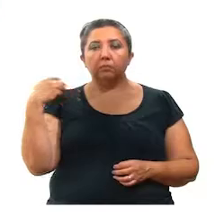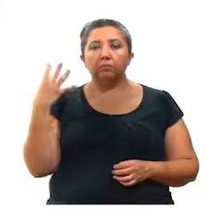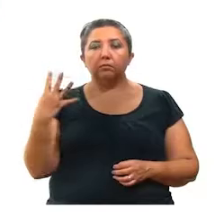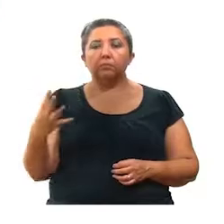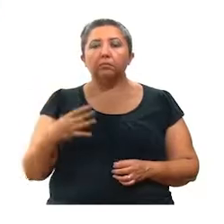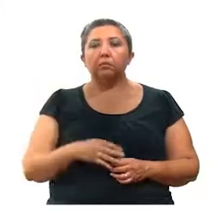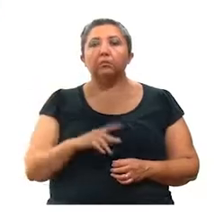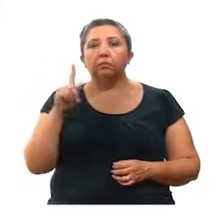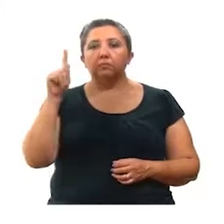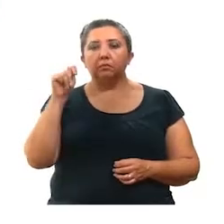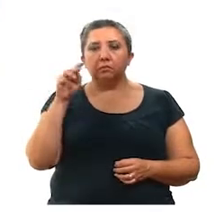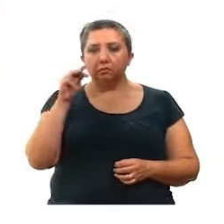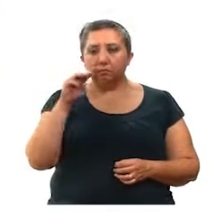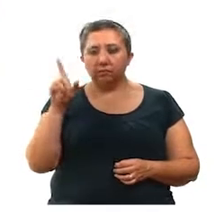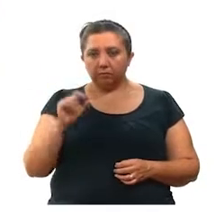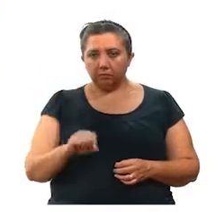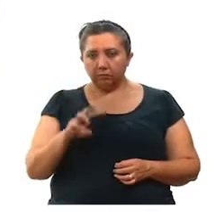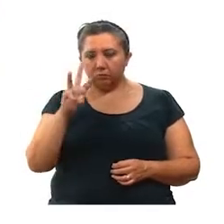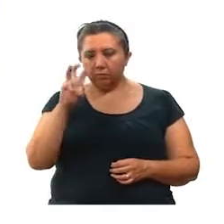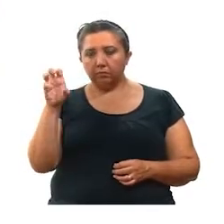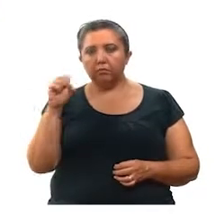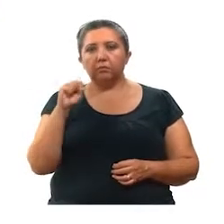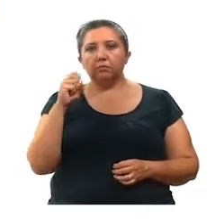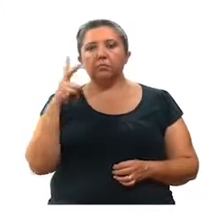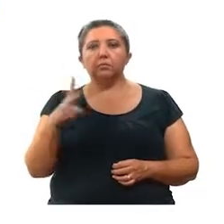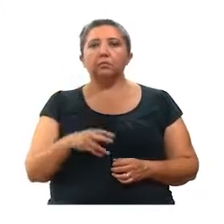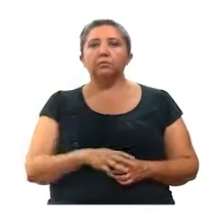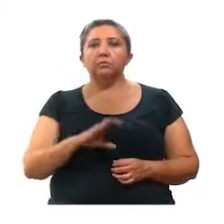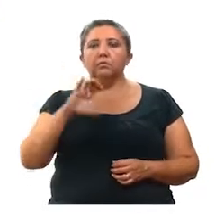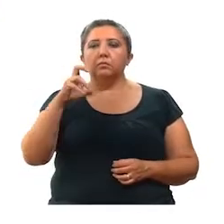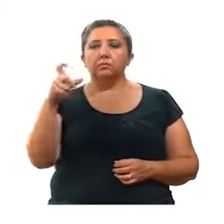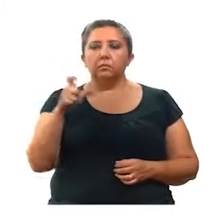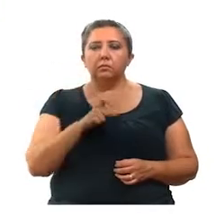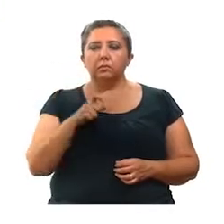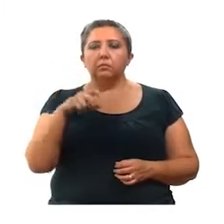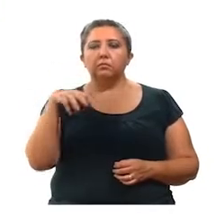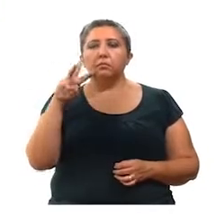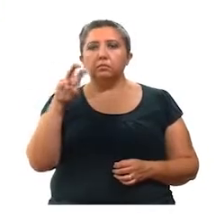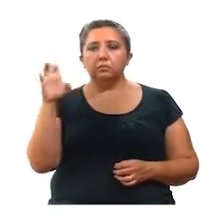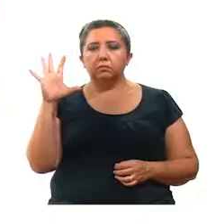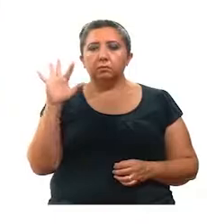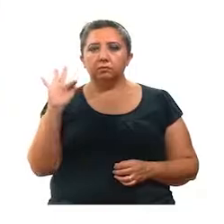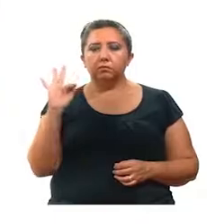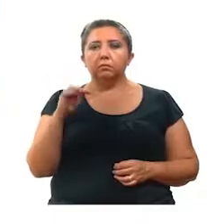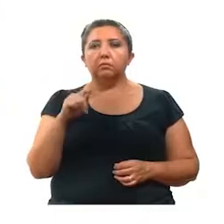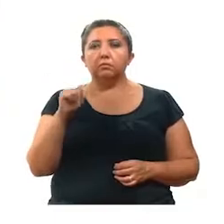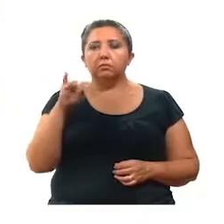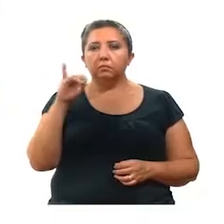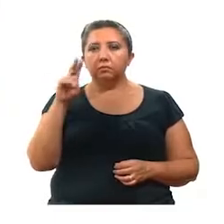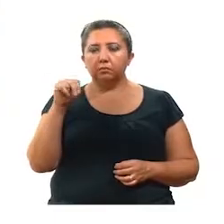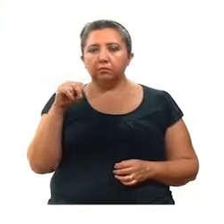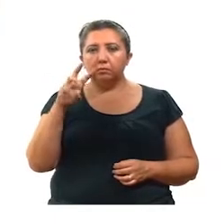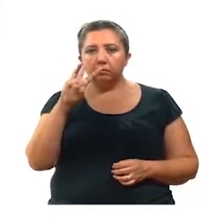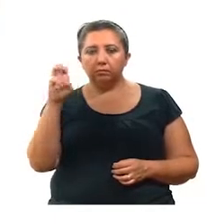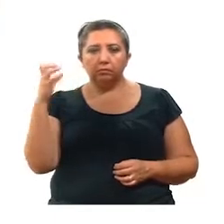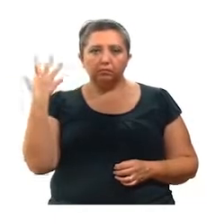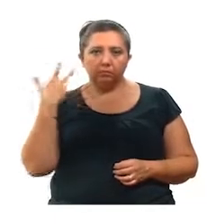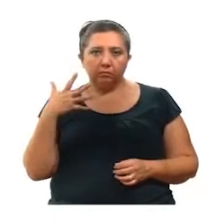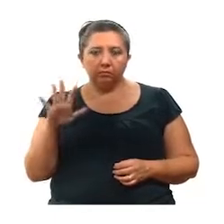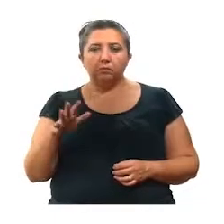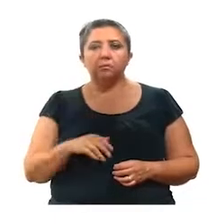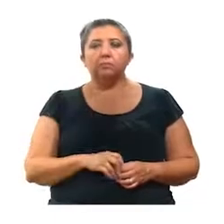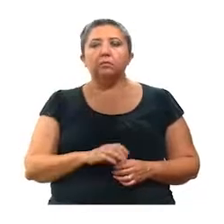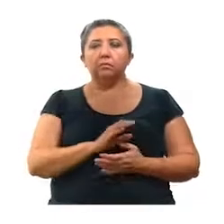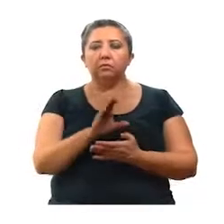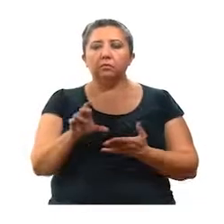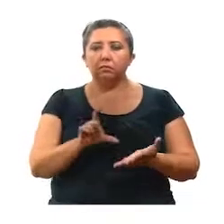384, Temozón, 362, Chemash, 340, Tinum, 310.